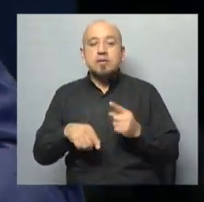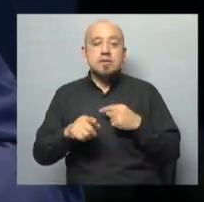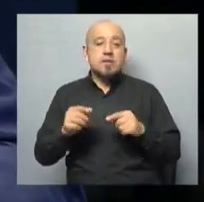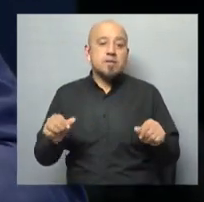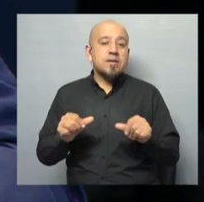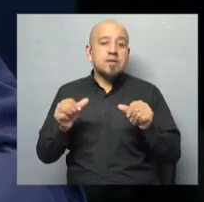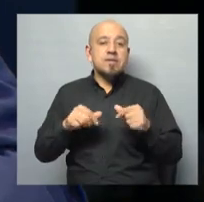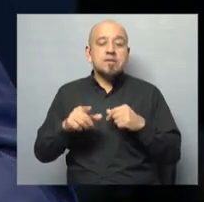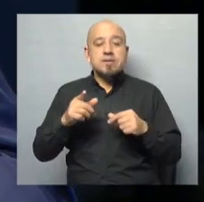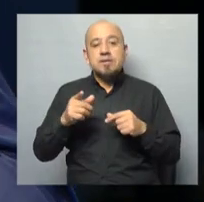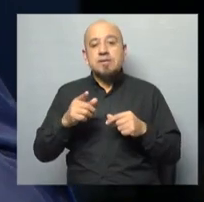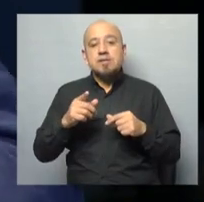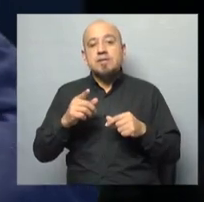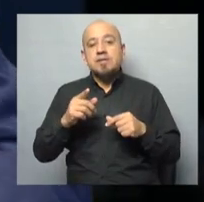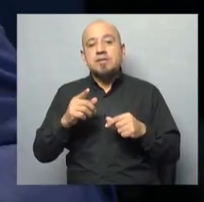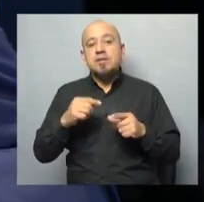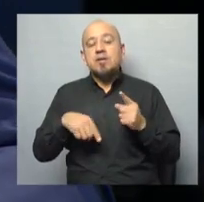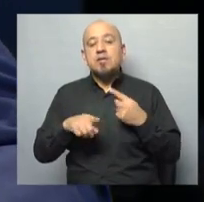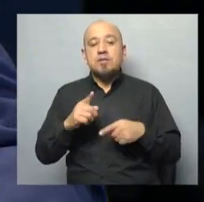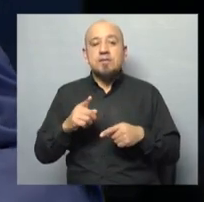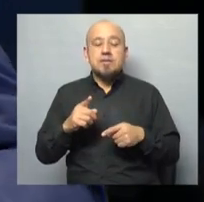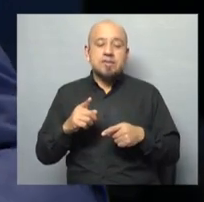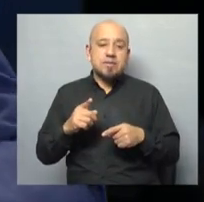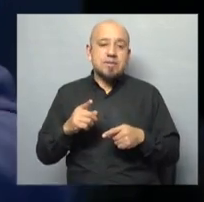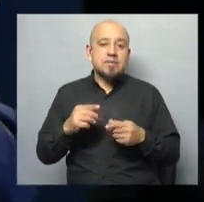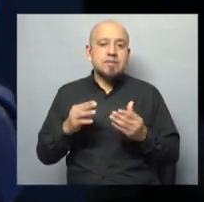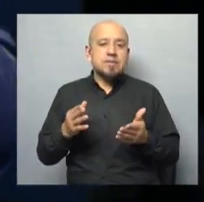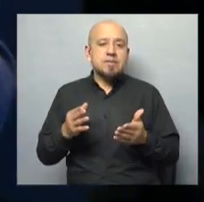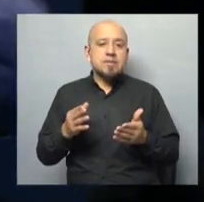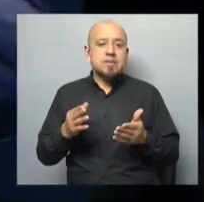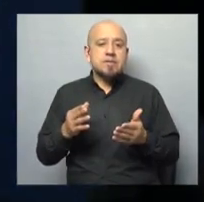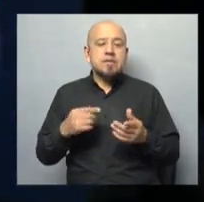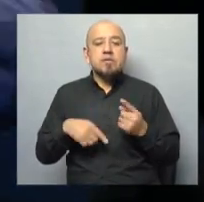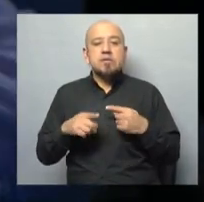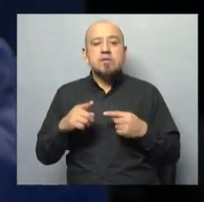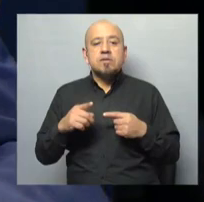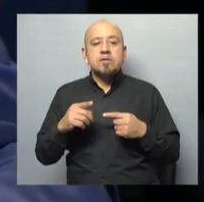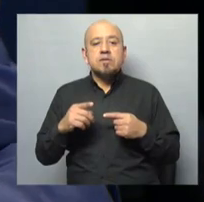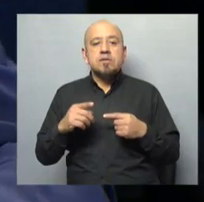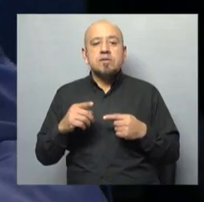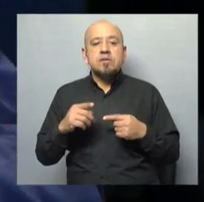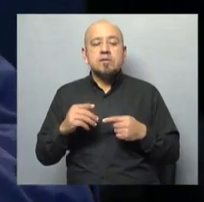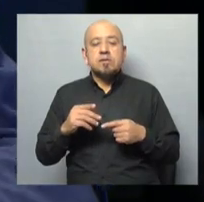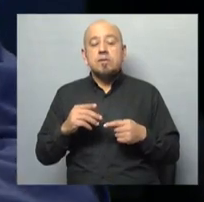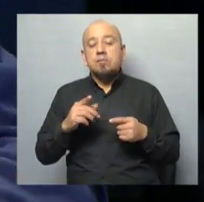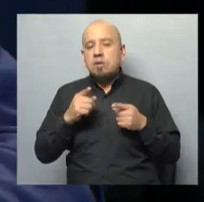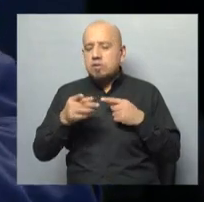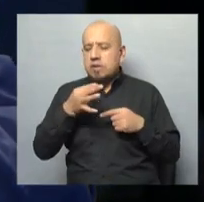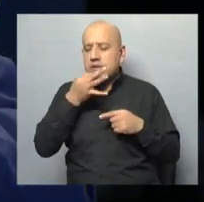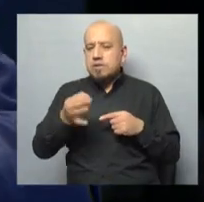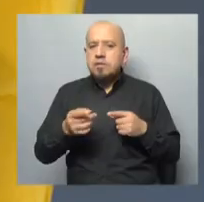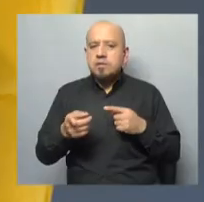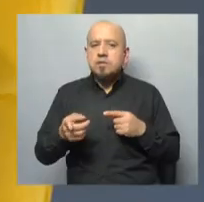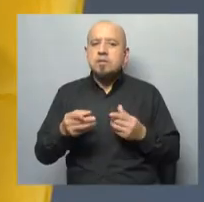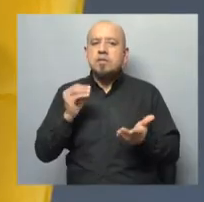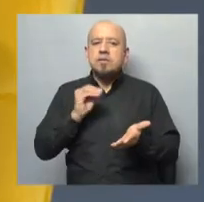creadores de los pensadores como le gusta y vamos a hablar también de eso que tú dijiste hoy que lo